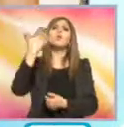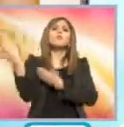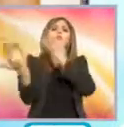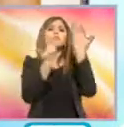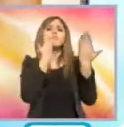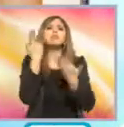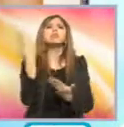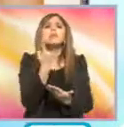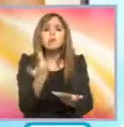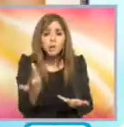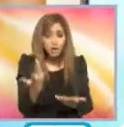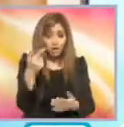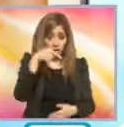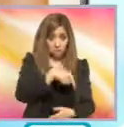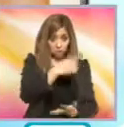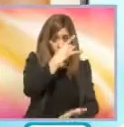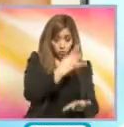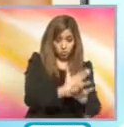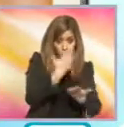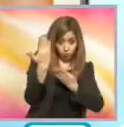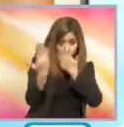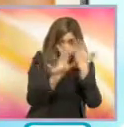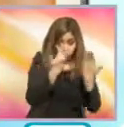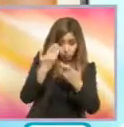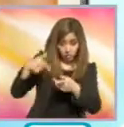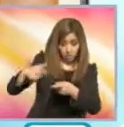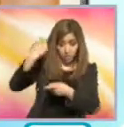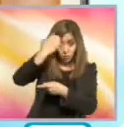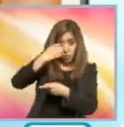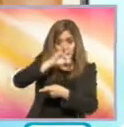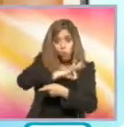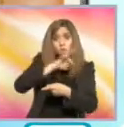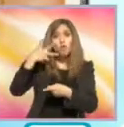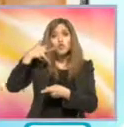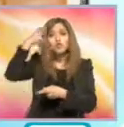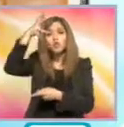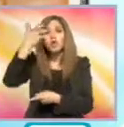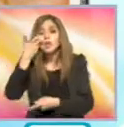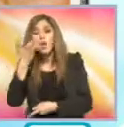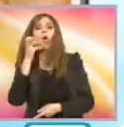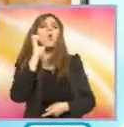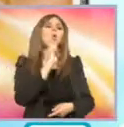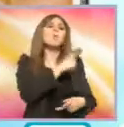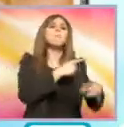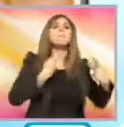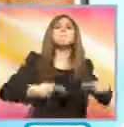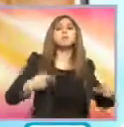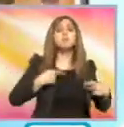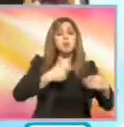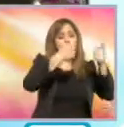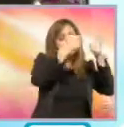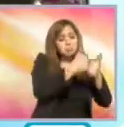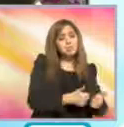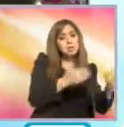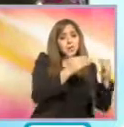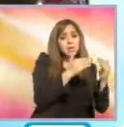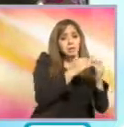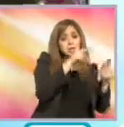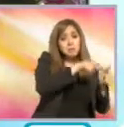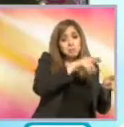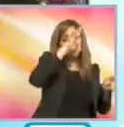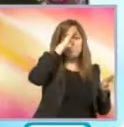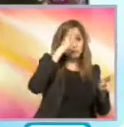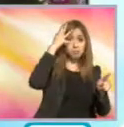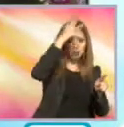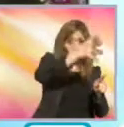¿pasa esto aquí? ¿O una persona que no vaya a la escuela también puede tener esa visión de, bueno, cuando sea grande quiero hacer esto o lo otro. Yo creo que una persona que no